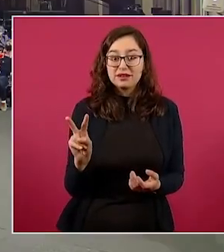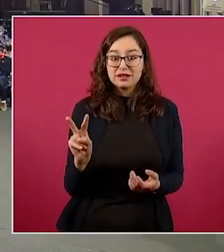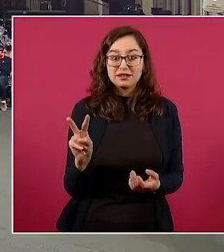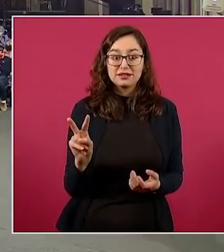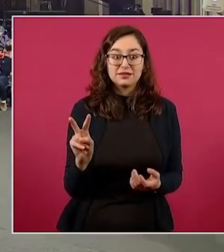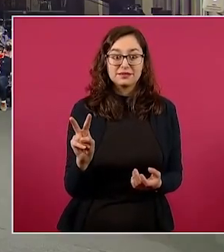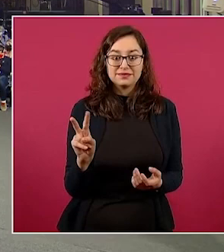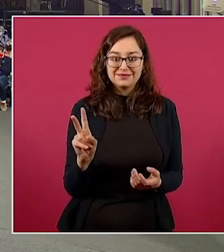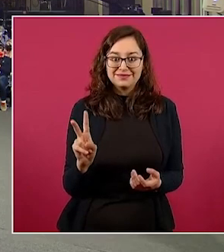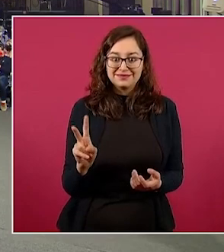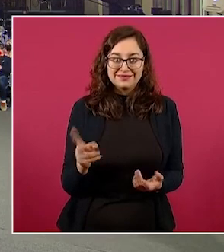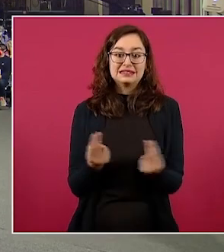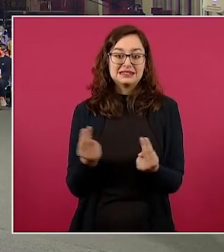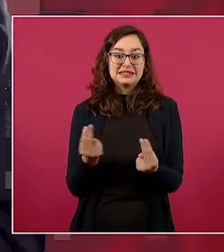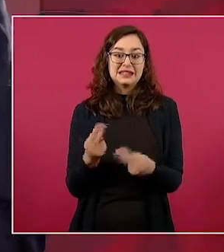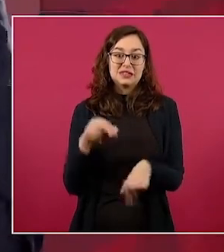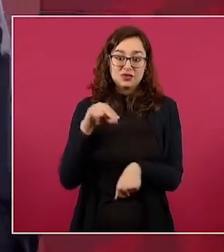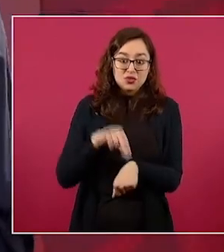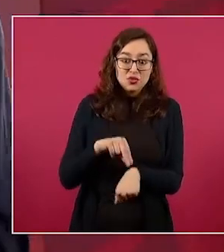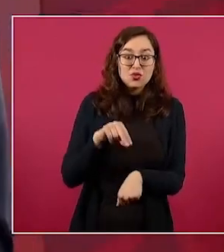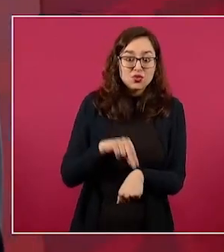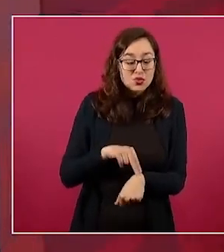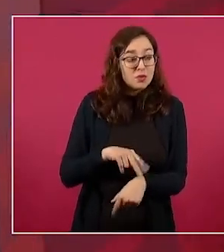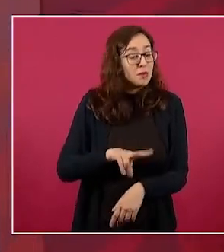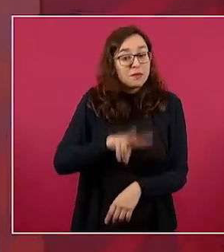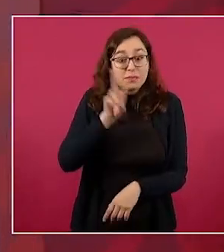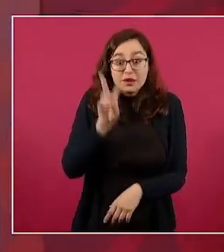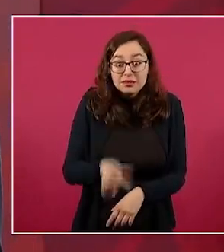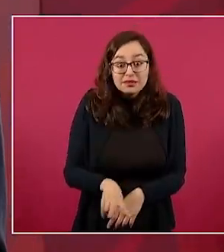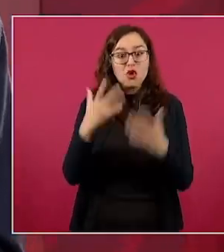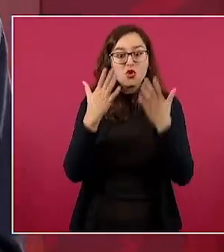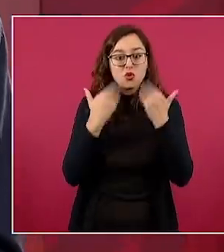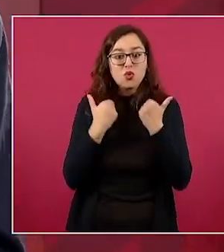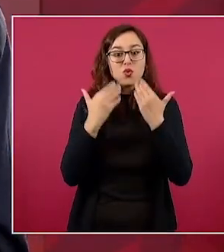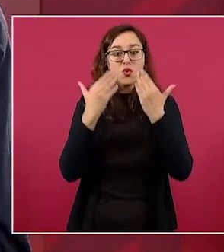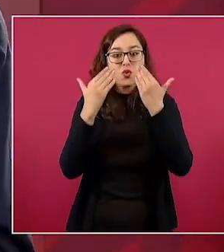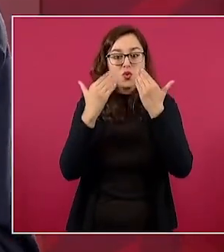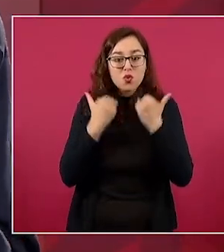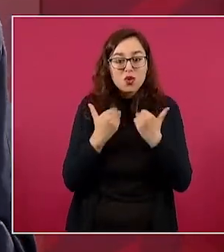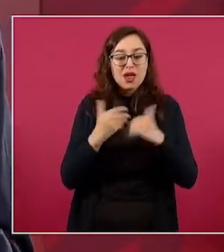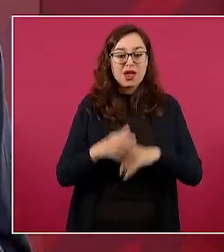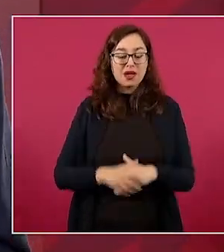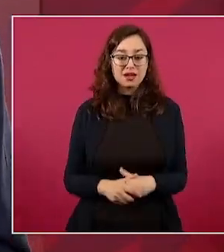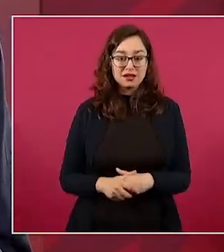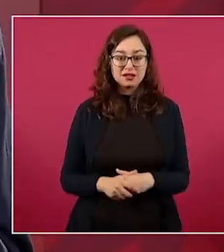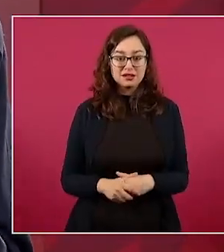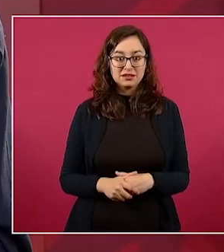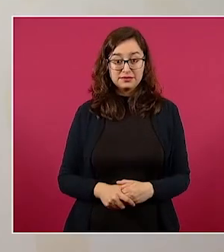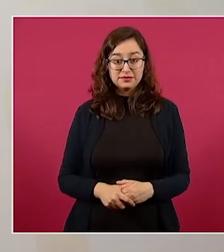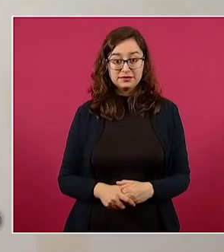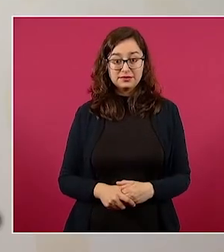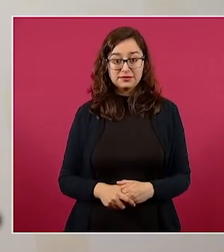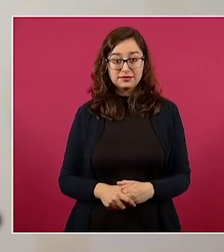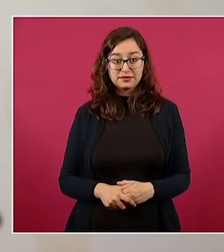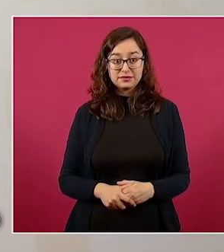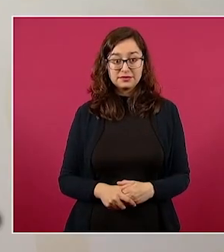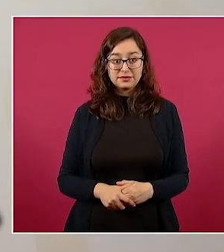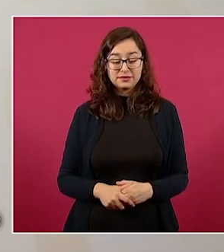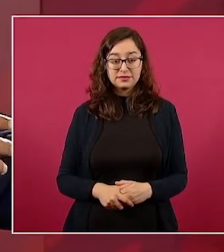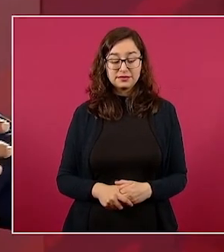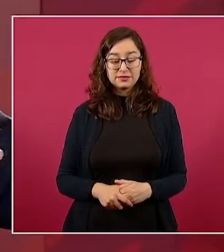que nos crean que no tenemos médicos, que no tenemos especialistas,